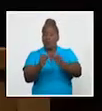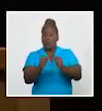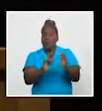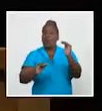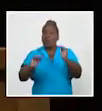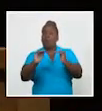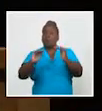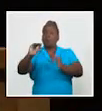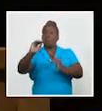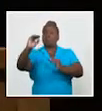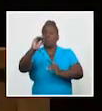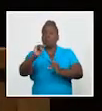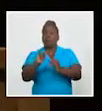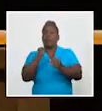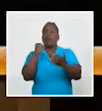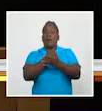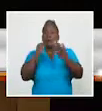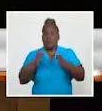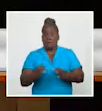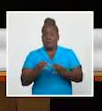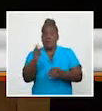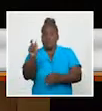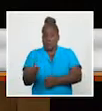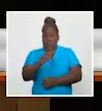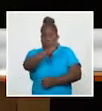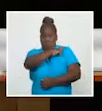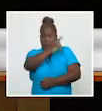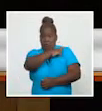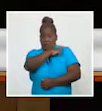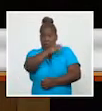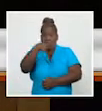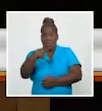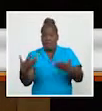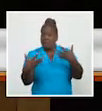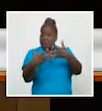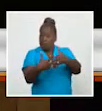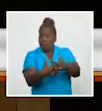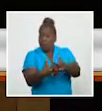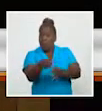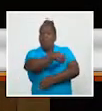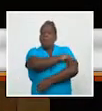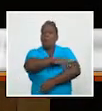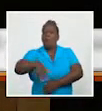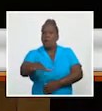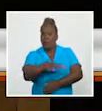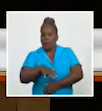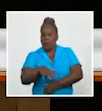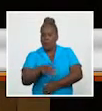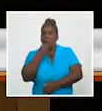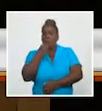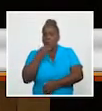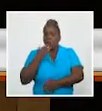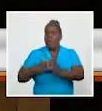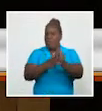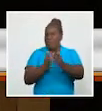decir que se ha reducido el número de integrantes del Comité Central, de 17 pasan a 14, hay